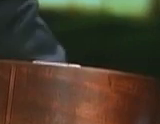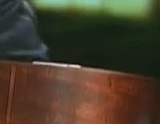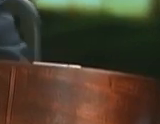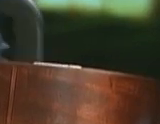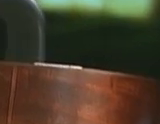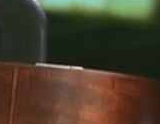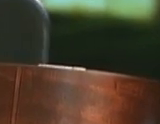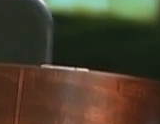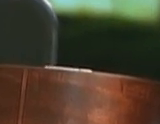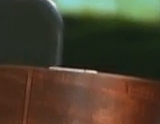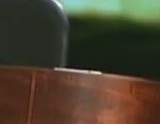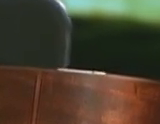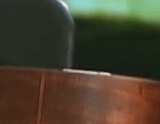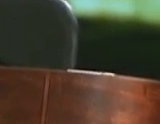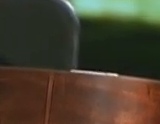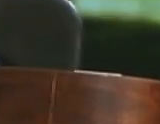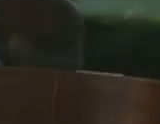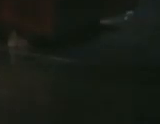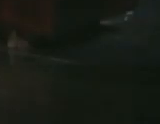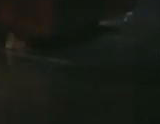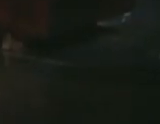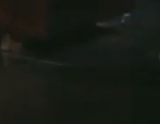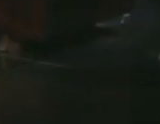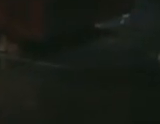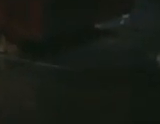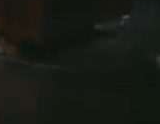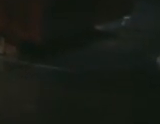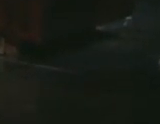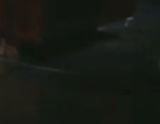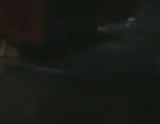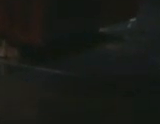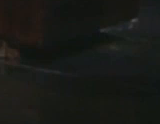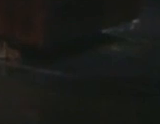a